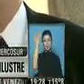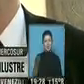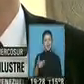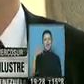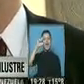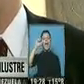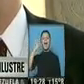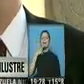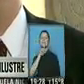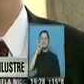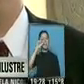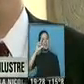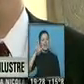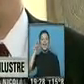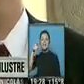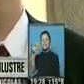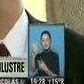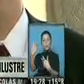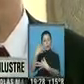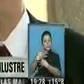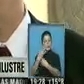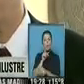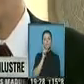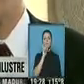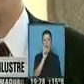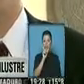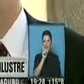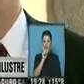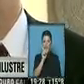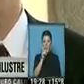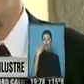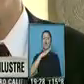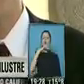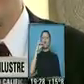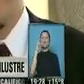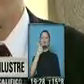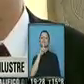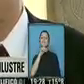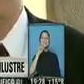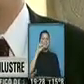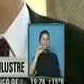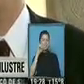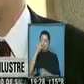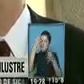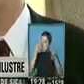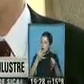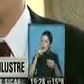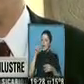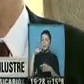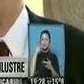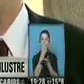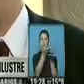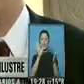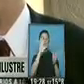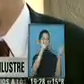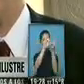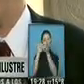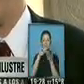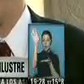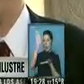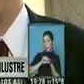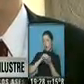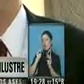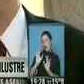como la que nos enseñó el verdadero término de la palabra, el verdadero sentido de la palabra justicia, fue refrendado por todos los países y eso nos compromete mucho más.